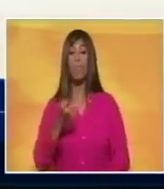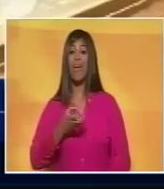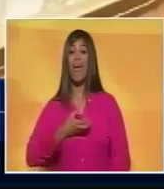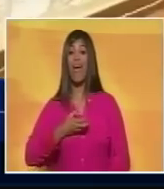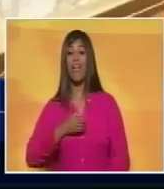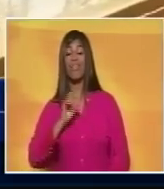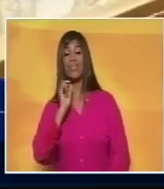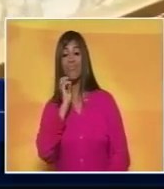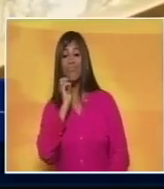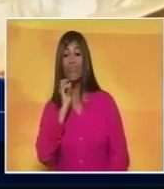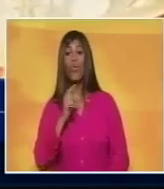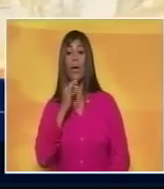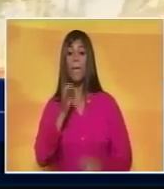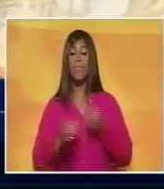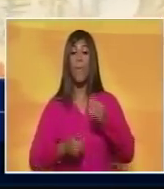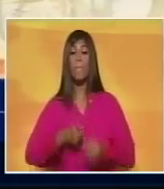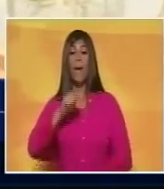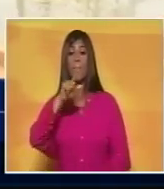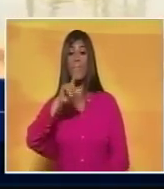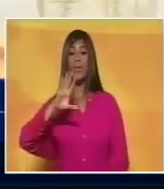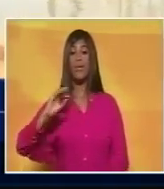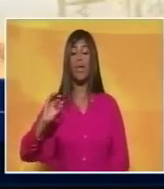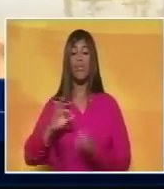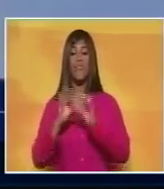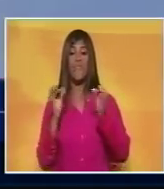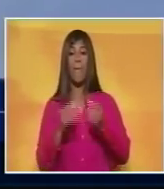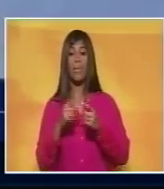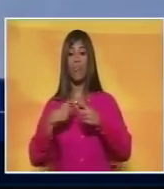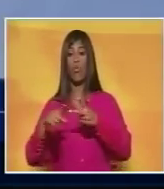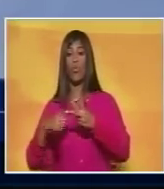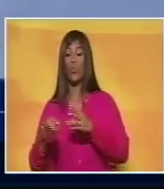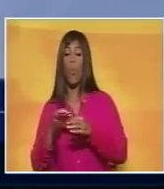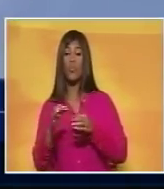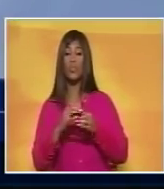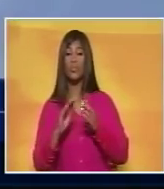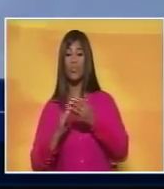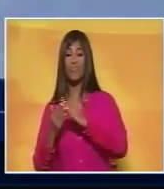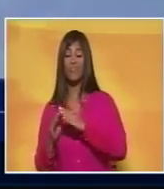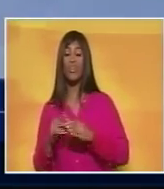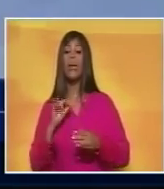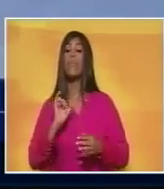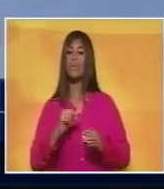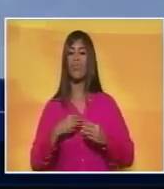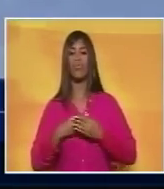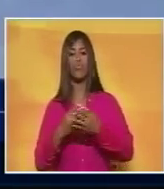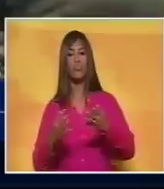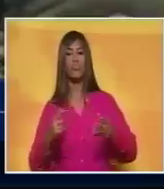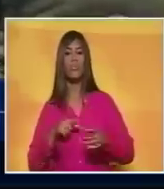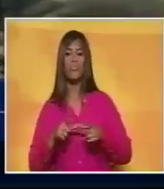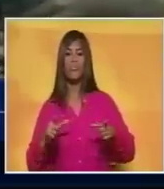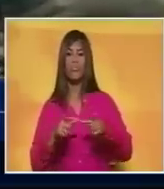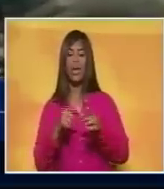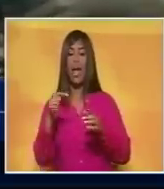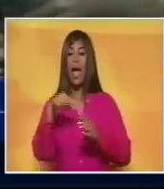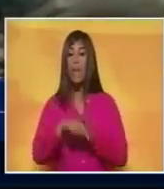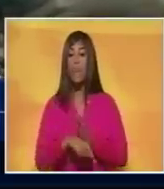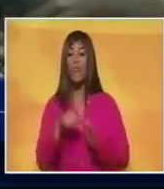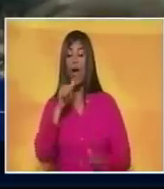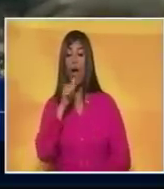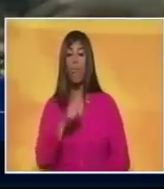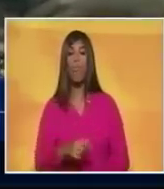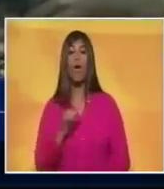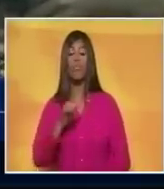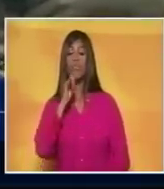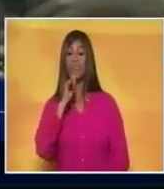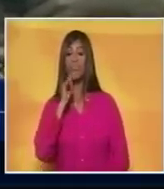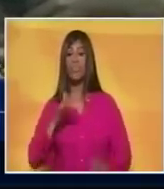municipio Rivas señaló que más de 1.500 familias de distintos sectores serán beneficiadas con la activación de este pozo. Bueno, estos importantes anuncios